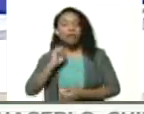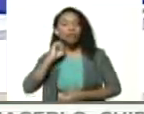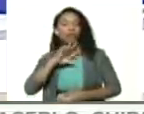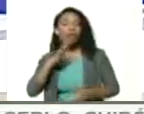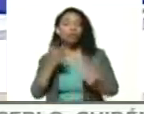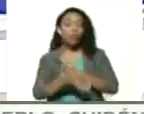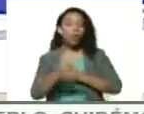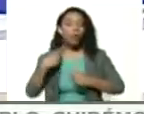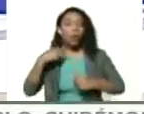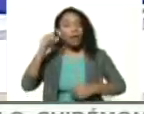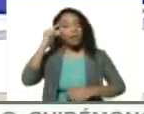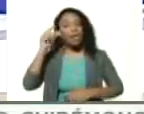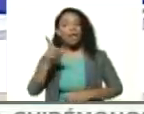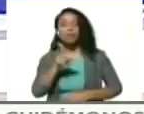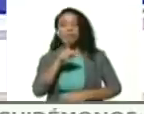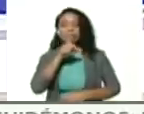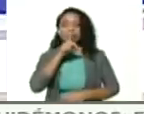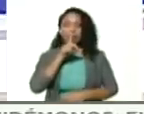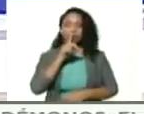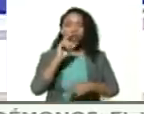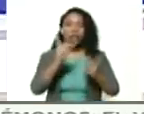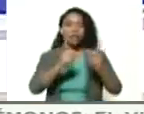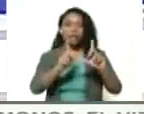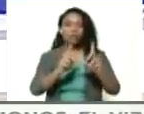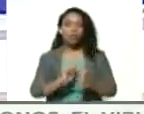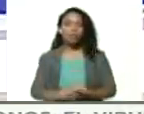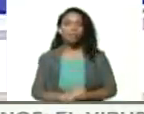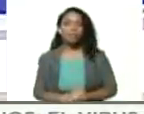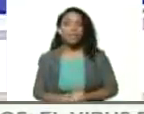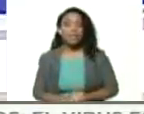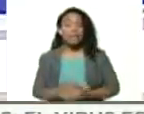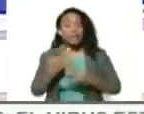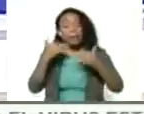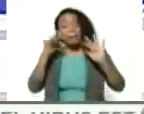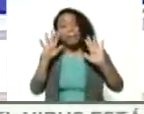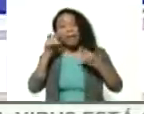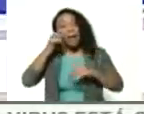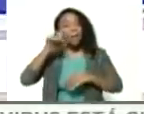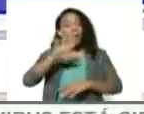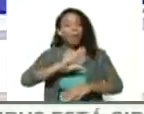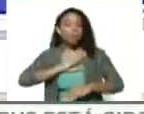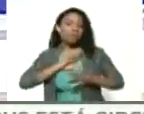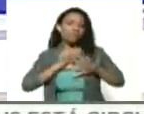como el día del silencio de las televisoras. Mientras el pueblo tomaba las